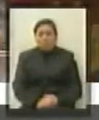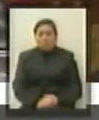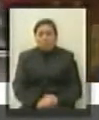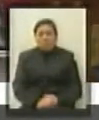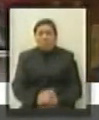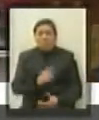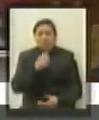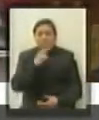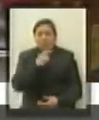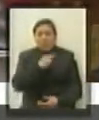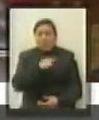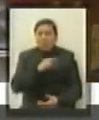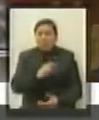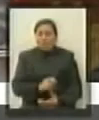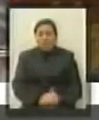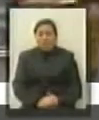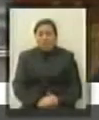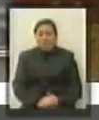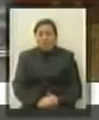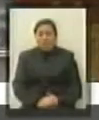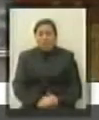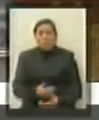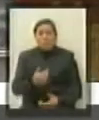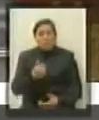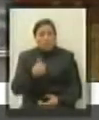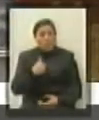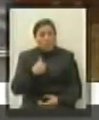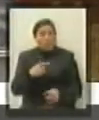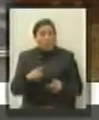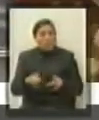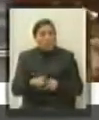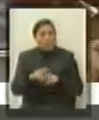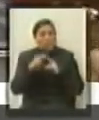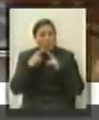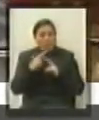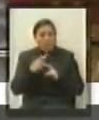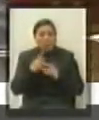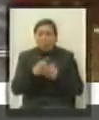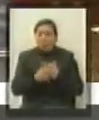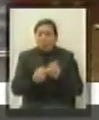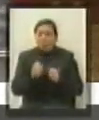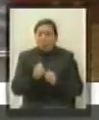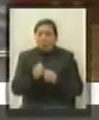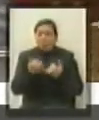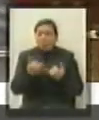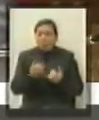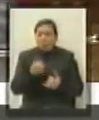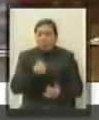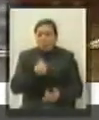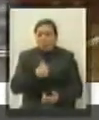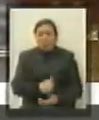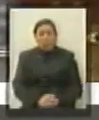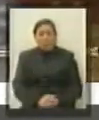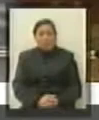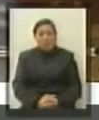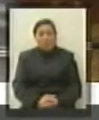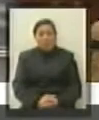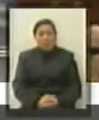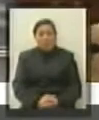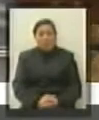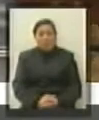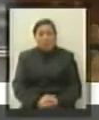es mi obligación hacerla. Porque yo también respondo a la confianza que se ha depositado en mí. Así como